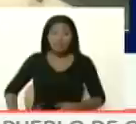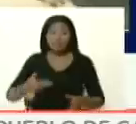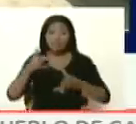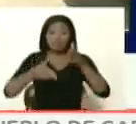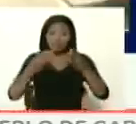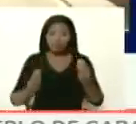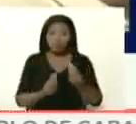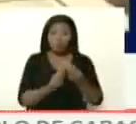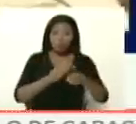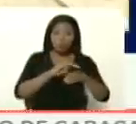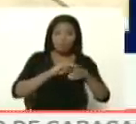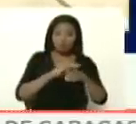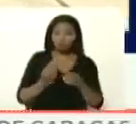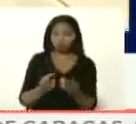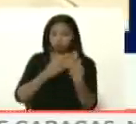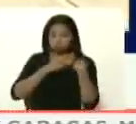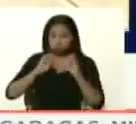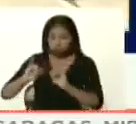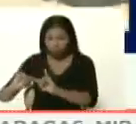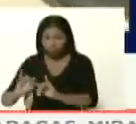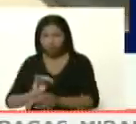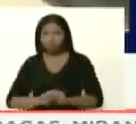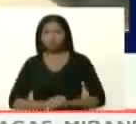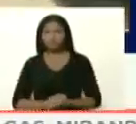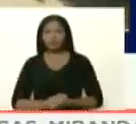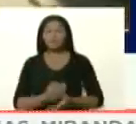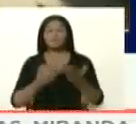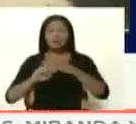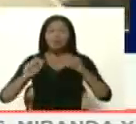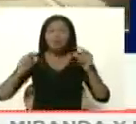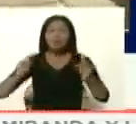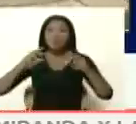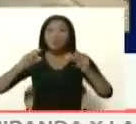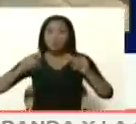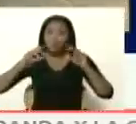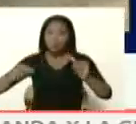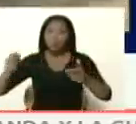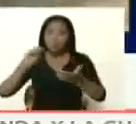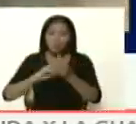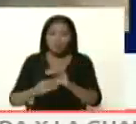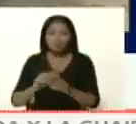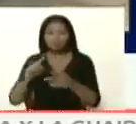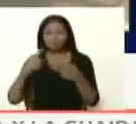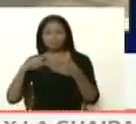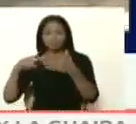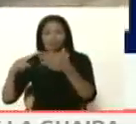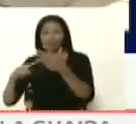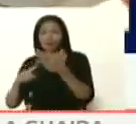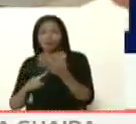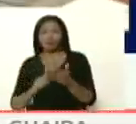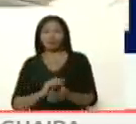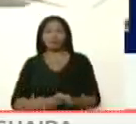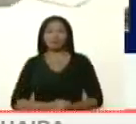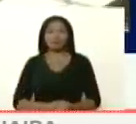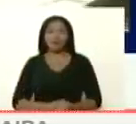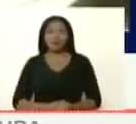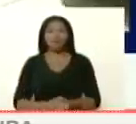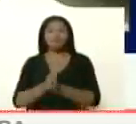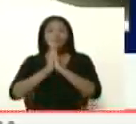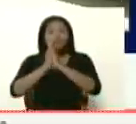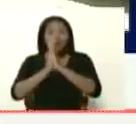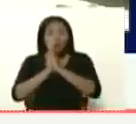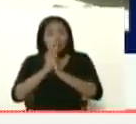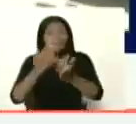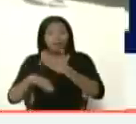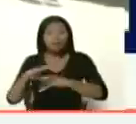ministro. Vamos desde ya a reactivar las siguientes rutas. Y por favor, que salgan